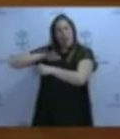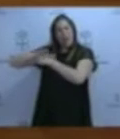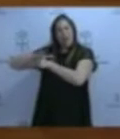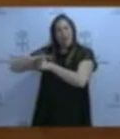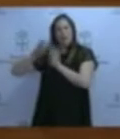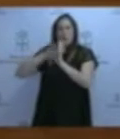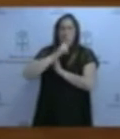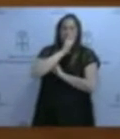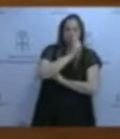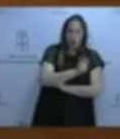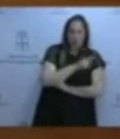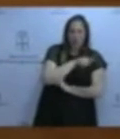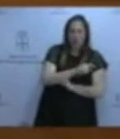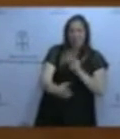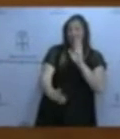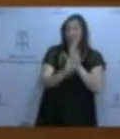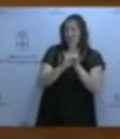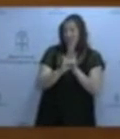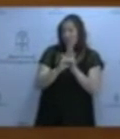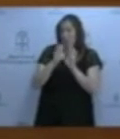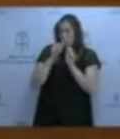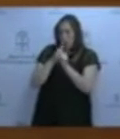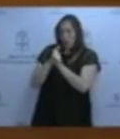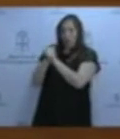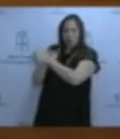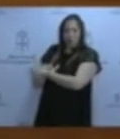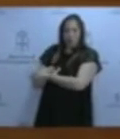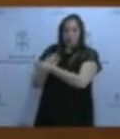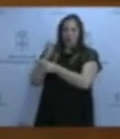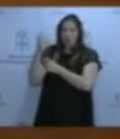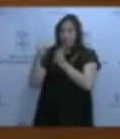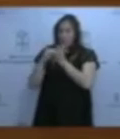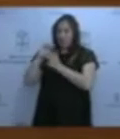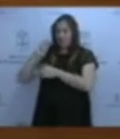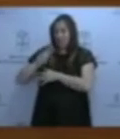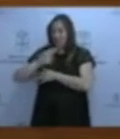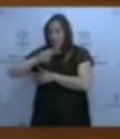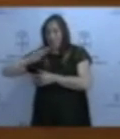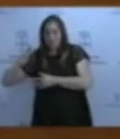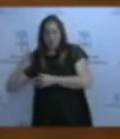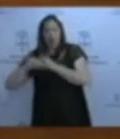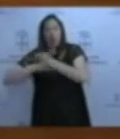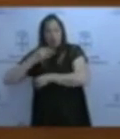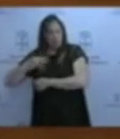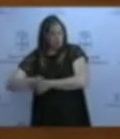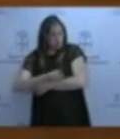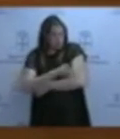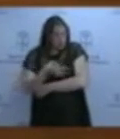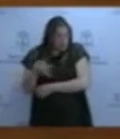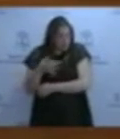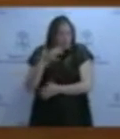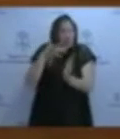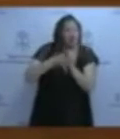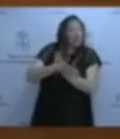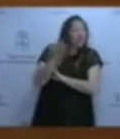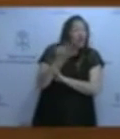Partido Socialista el decreto del Partido Popular del 2003, que podrían non facer perfectamente. Y es que cuando a una persona se